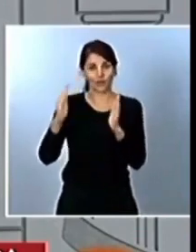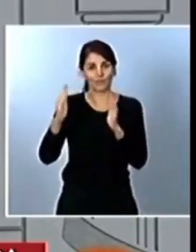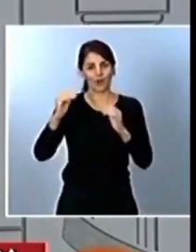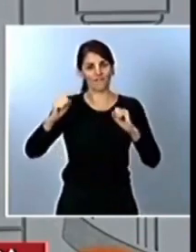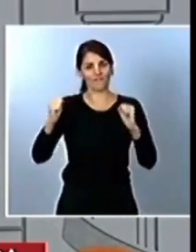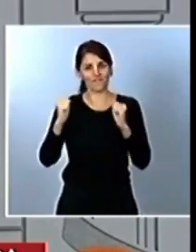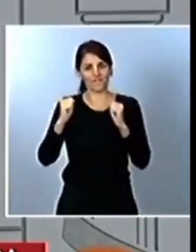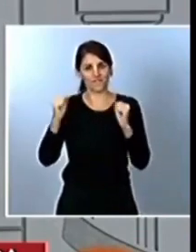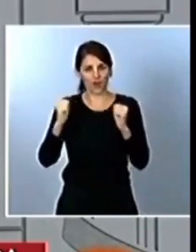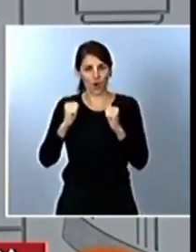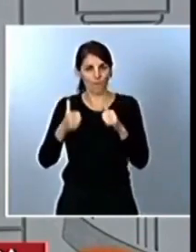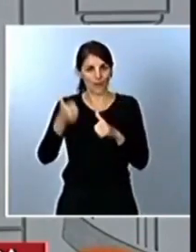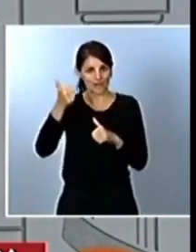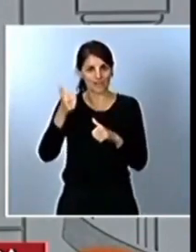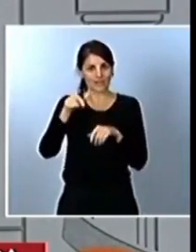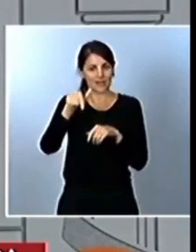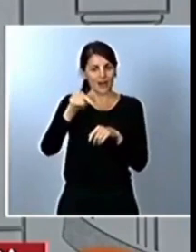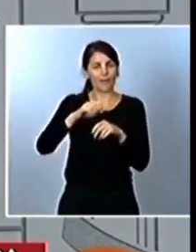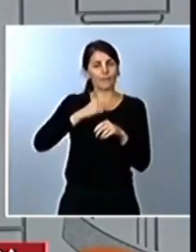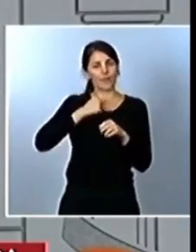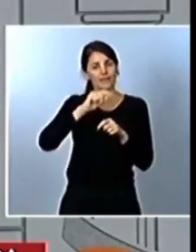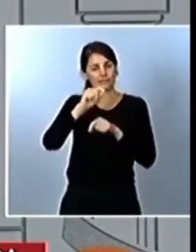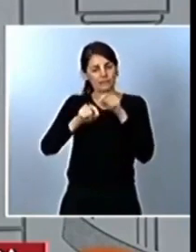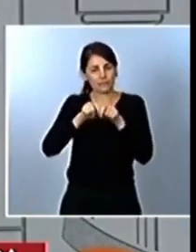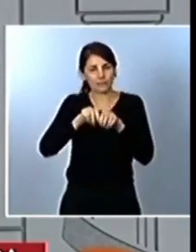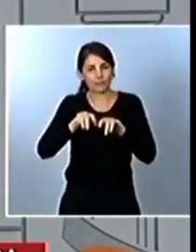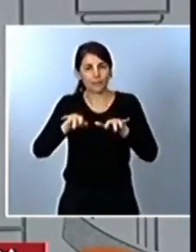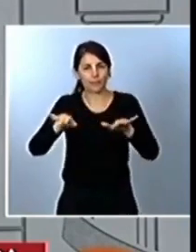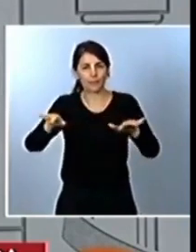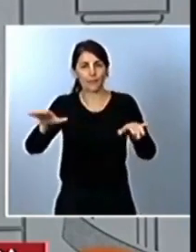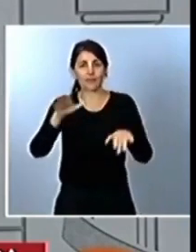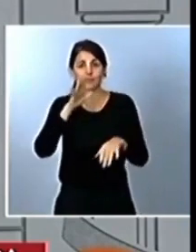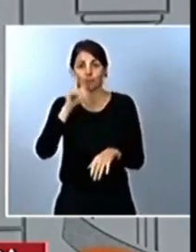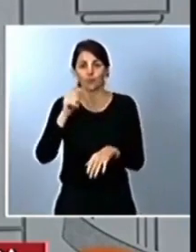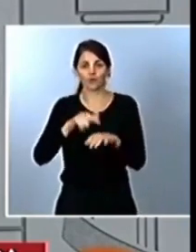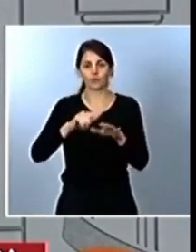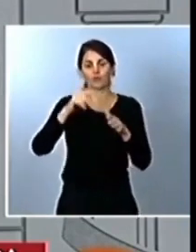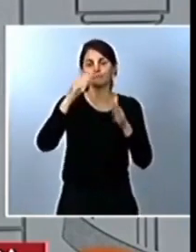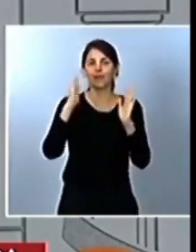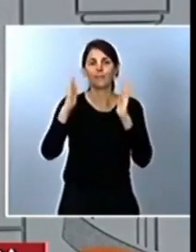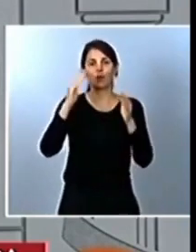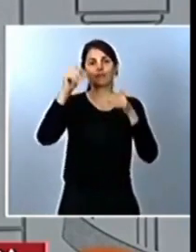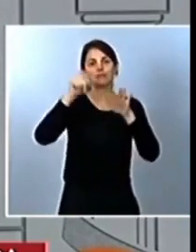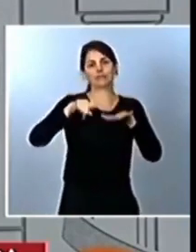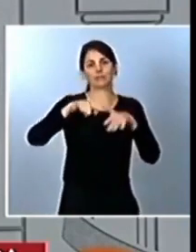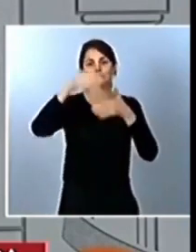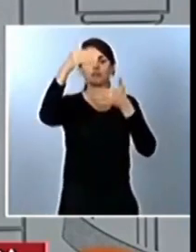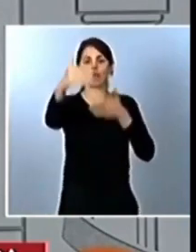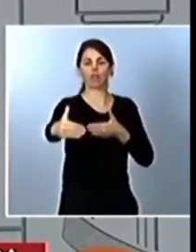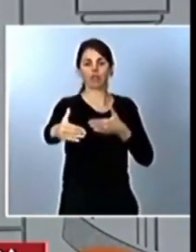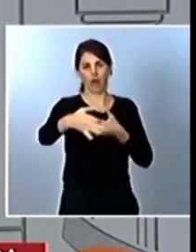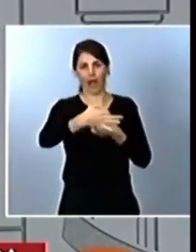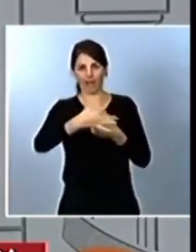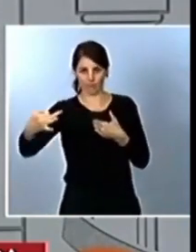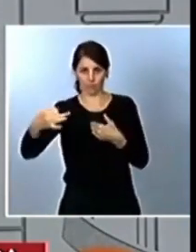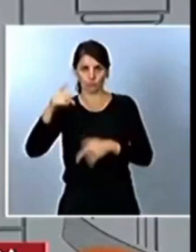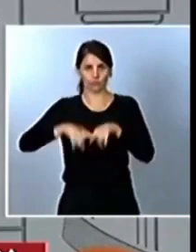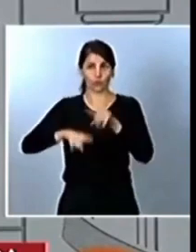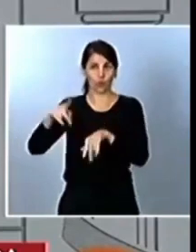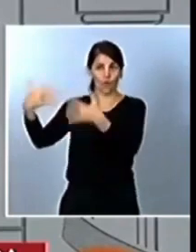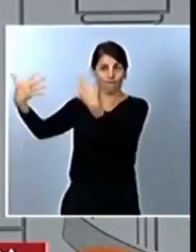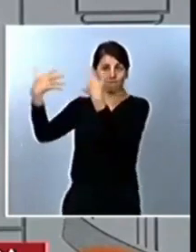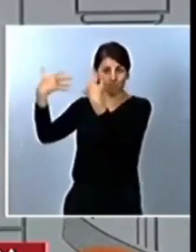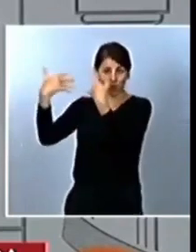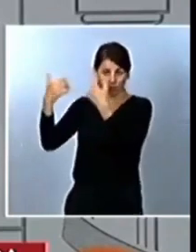para reducir el virus con unas condiciones distintas a las que vamos a tener en estos próximos